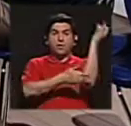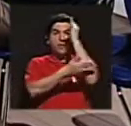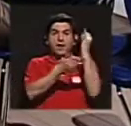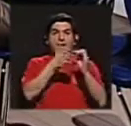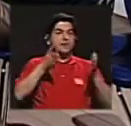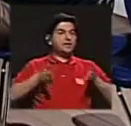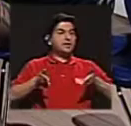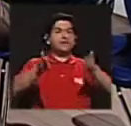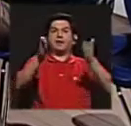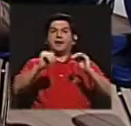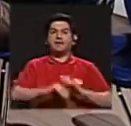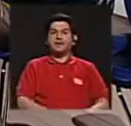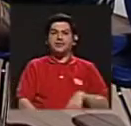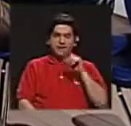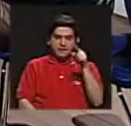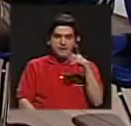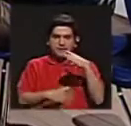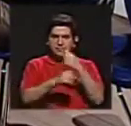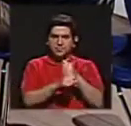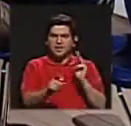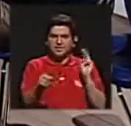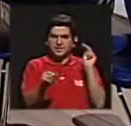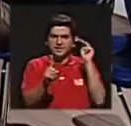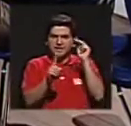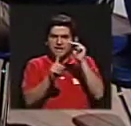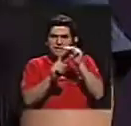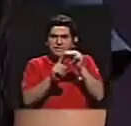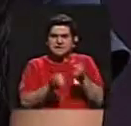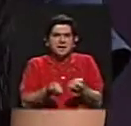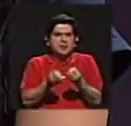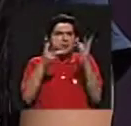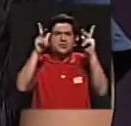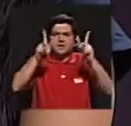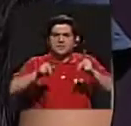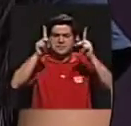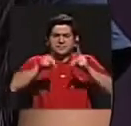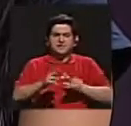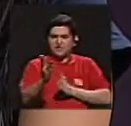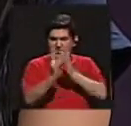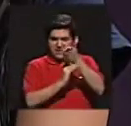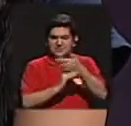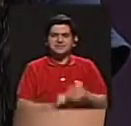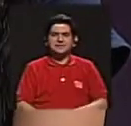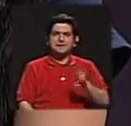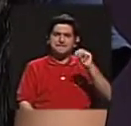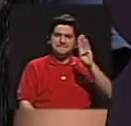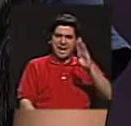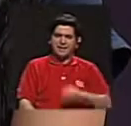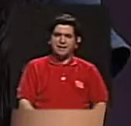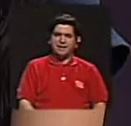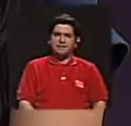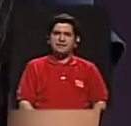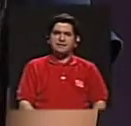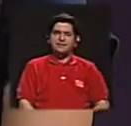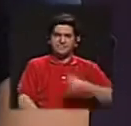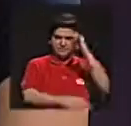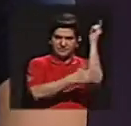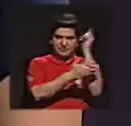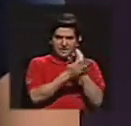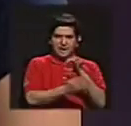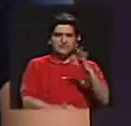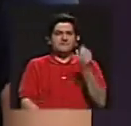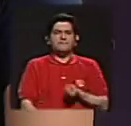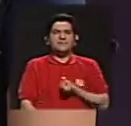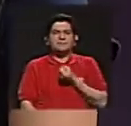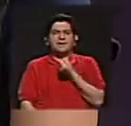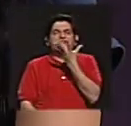en las calles, y eso es lo que lo hace que el mensaje llegue a grandes masas. María, el arte es una forma de gritar,